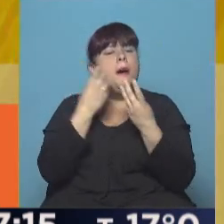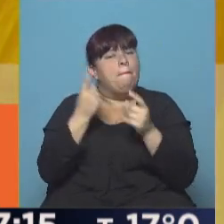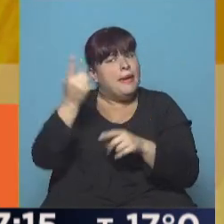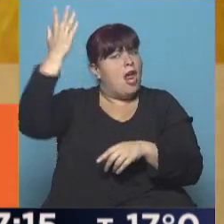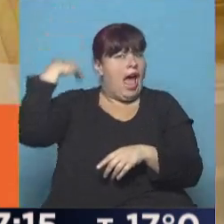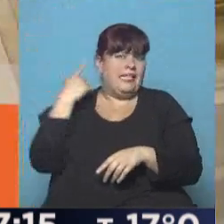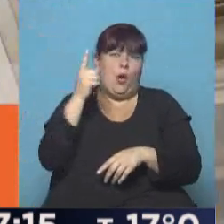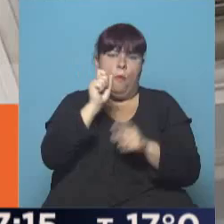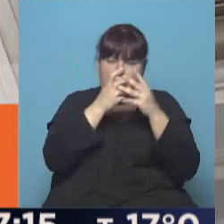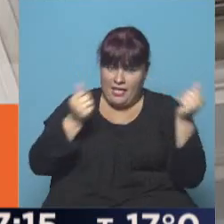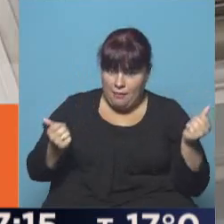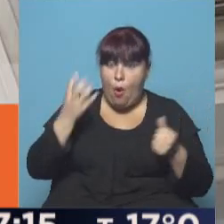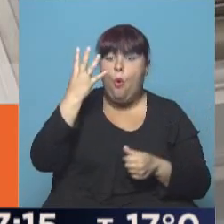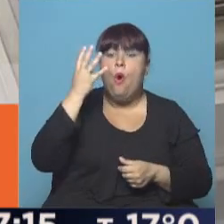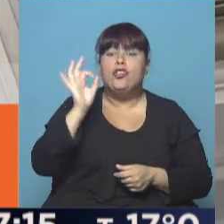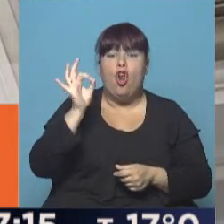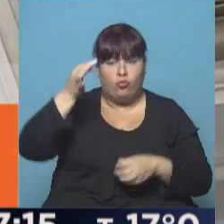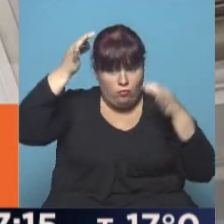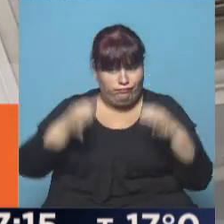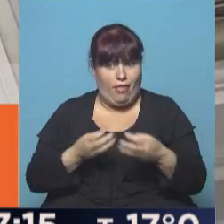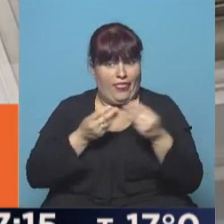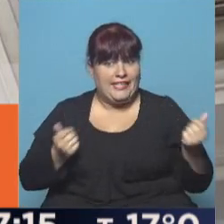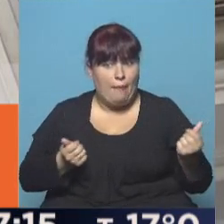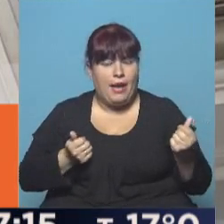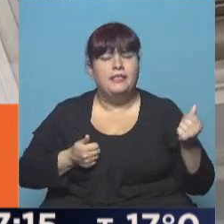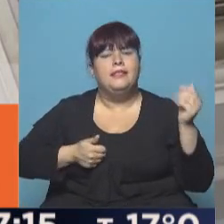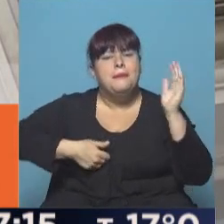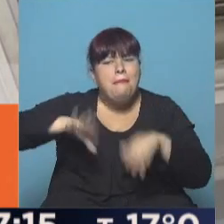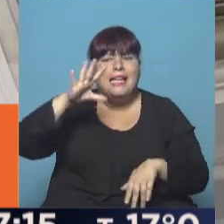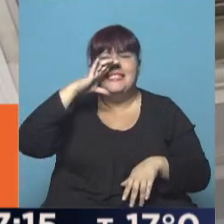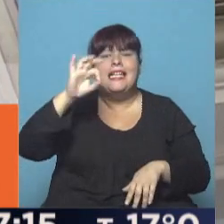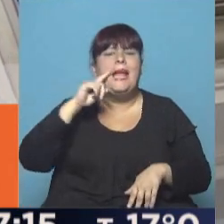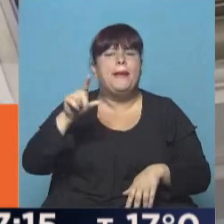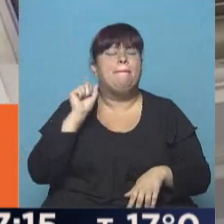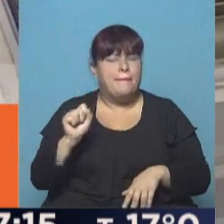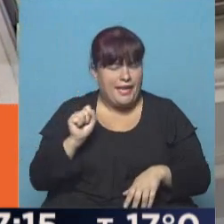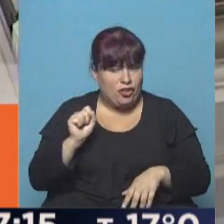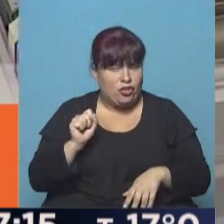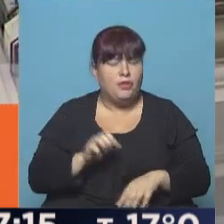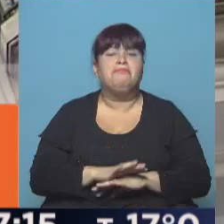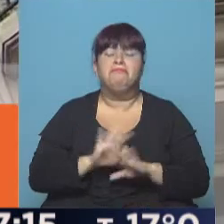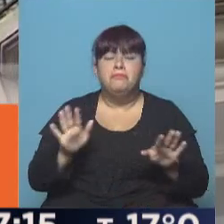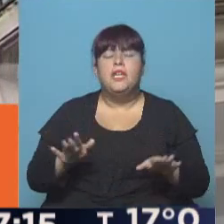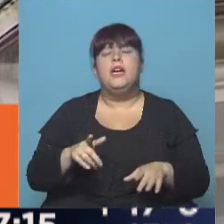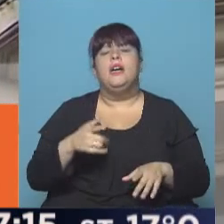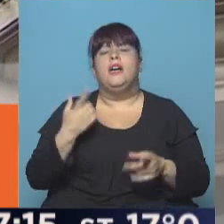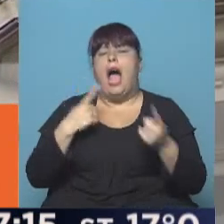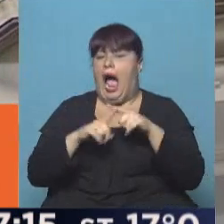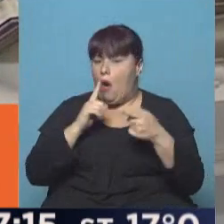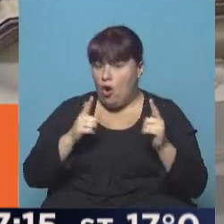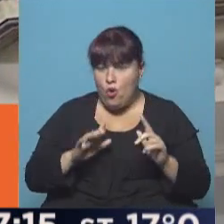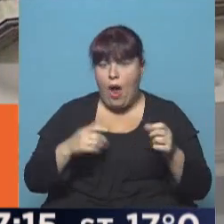previa de hace ya casi un mes, el 4 de octubre, precisamente, de más de 70 mil pesos. Una falta de